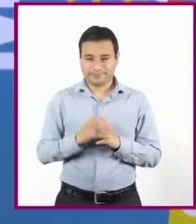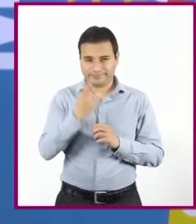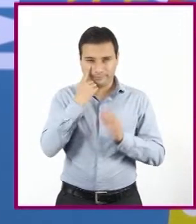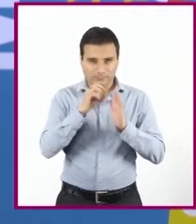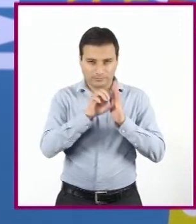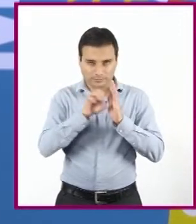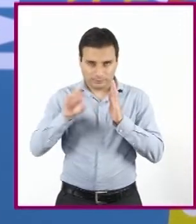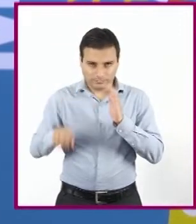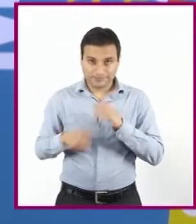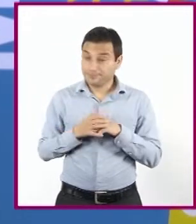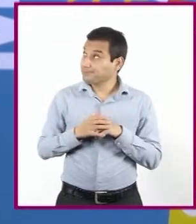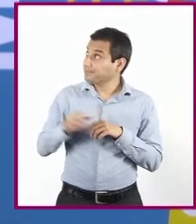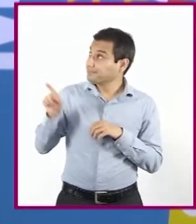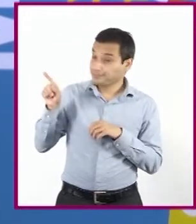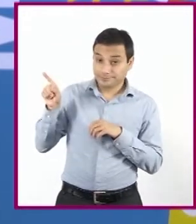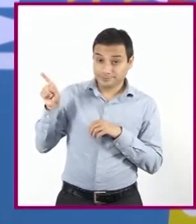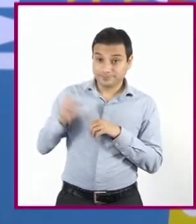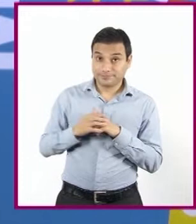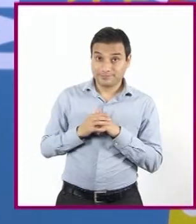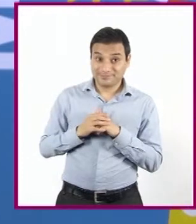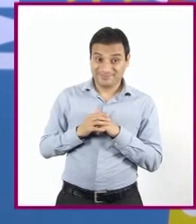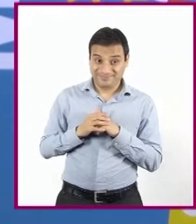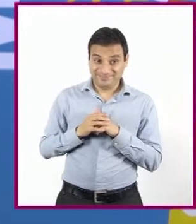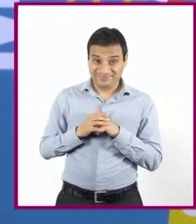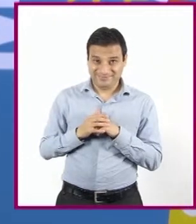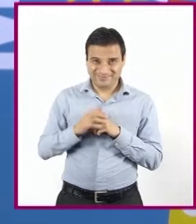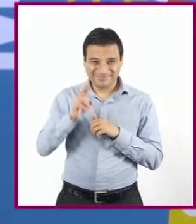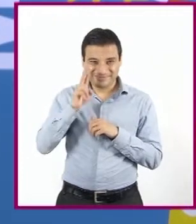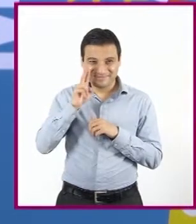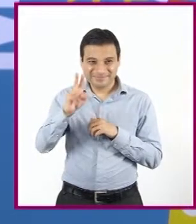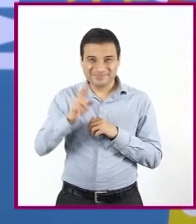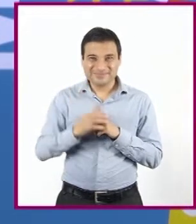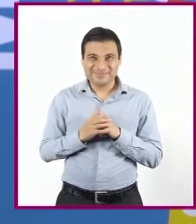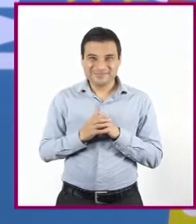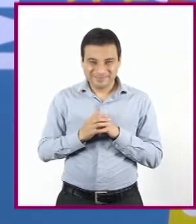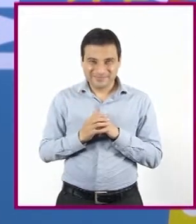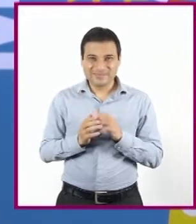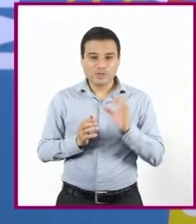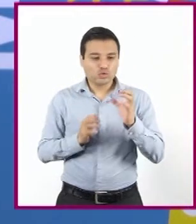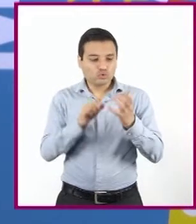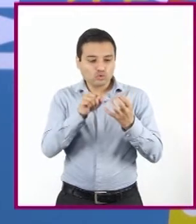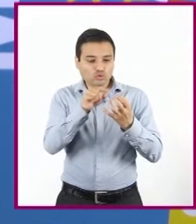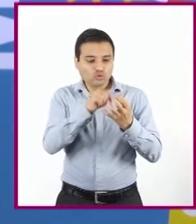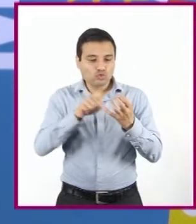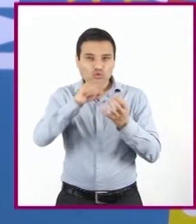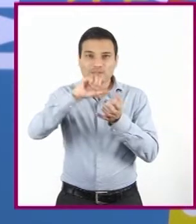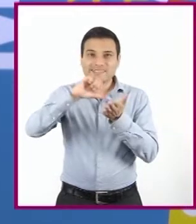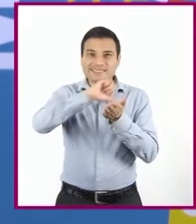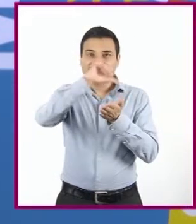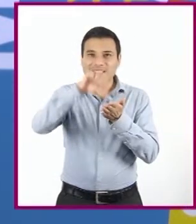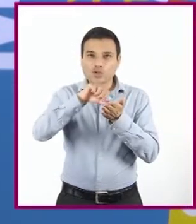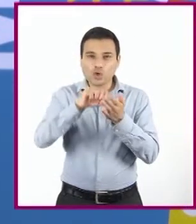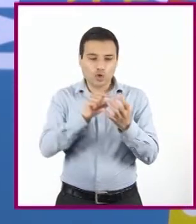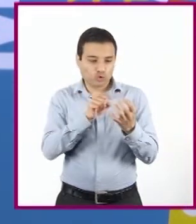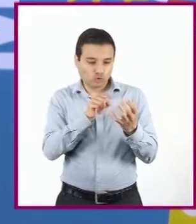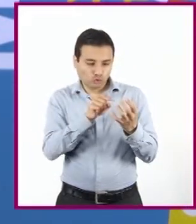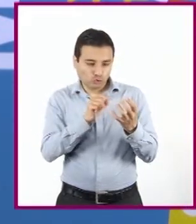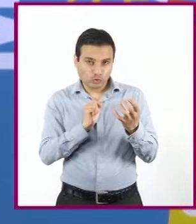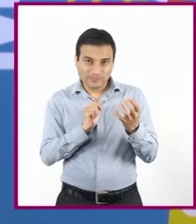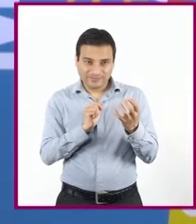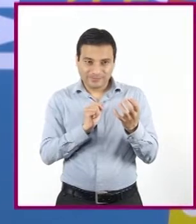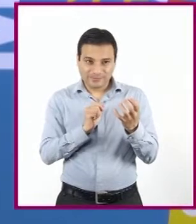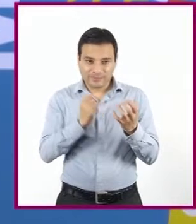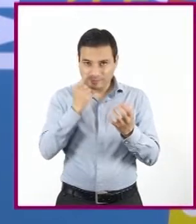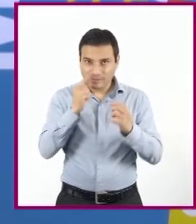de los girasoles, el patrón de las semillas que se genera en la cabeza o centro de girasol, que crecen en